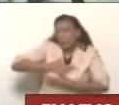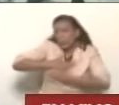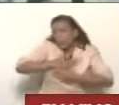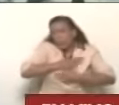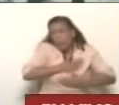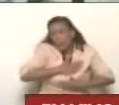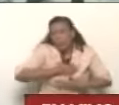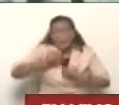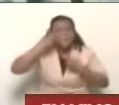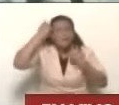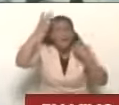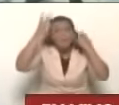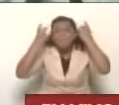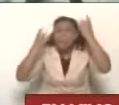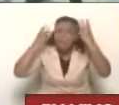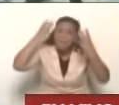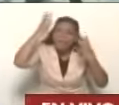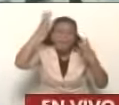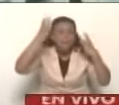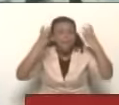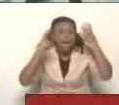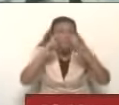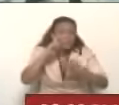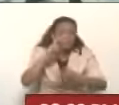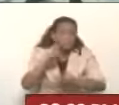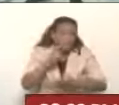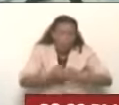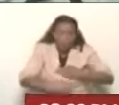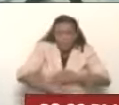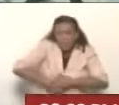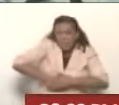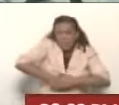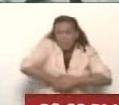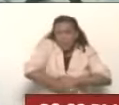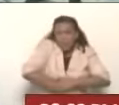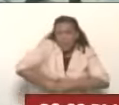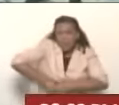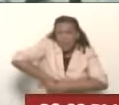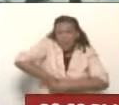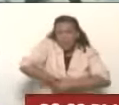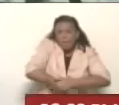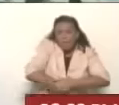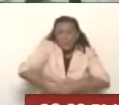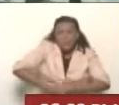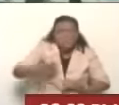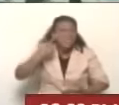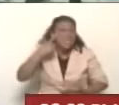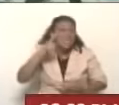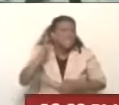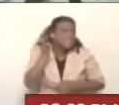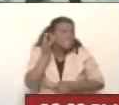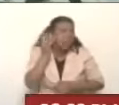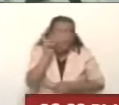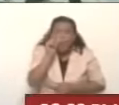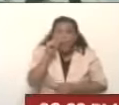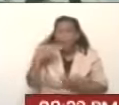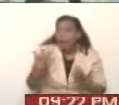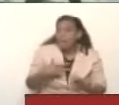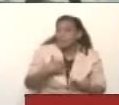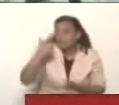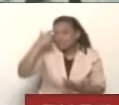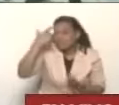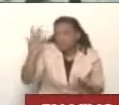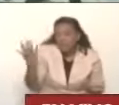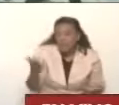Empiezas a imaginar, cuando lo sientes en la barriga que se mueve, pim, pim. Ah, ¿qué será? Porque ahora es que se sabe qué